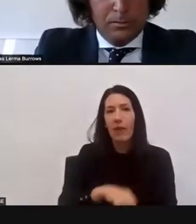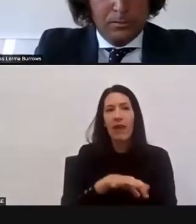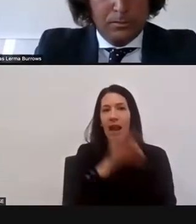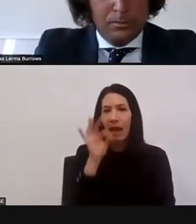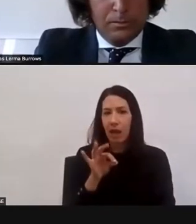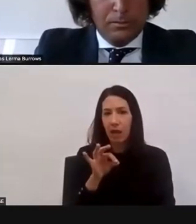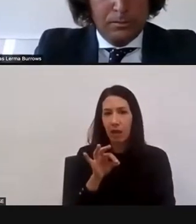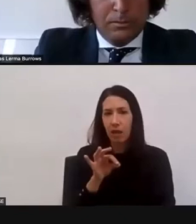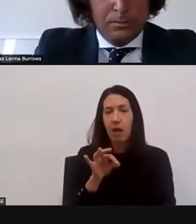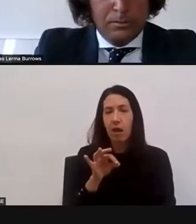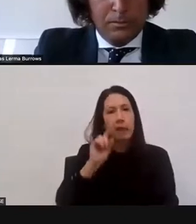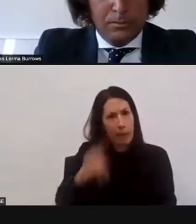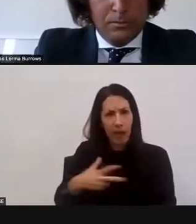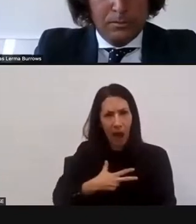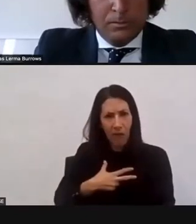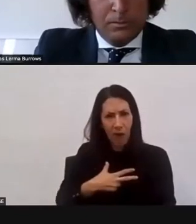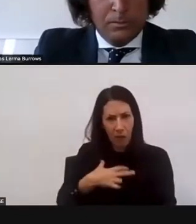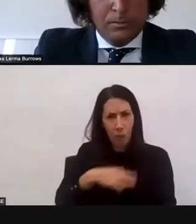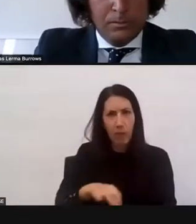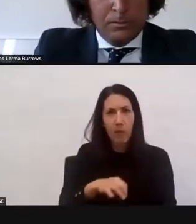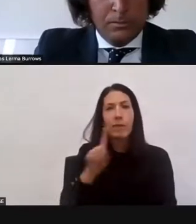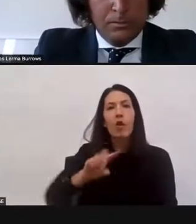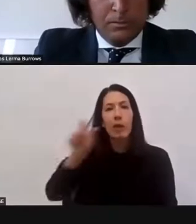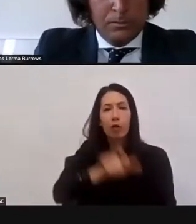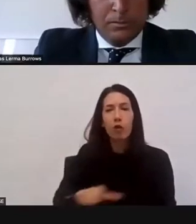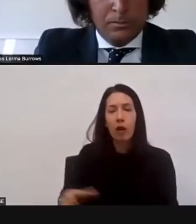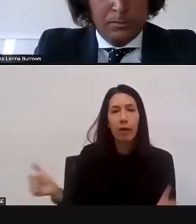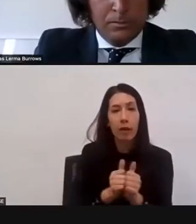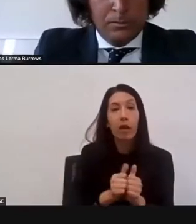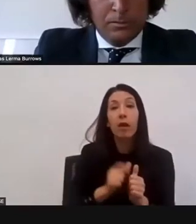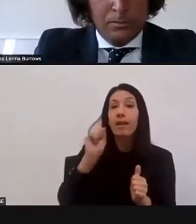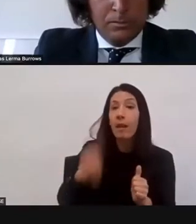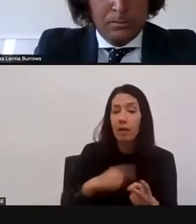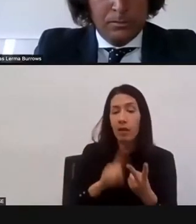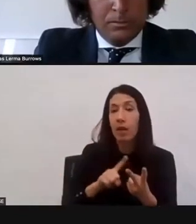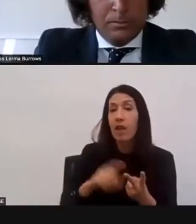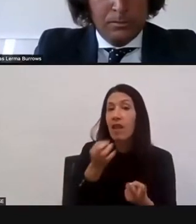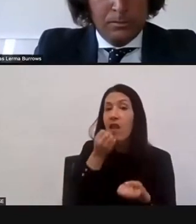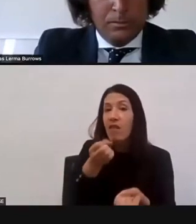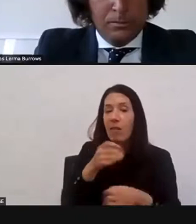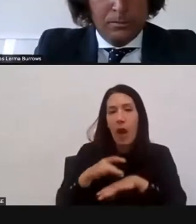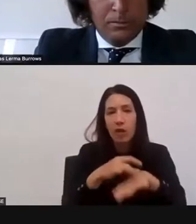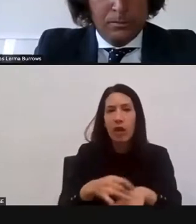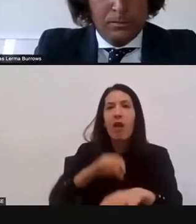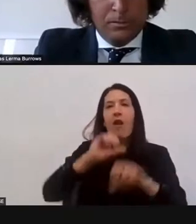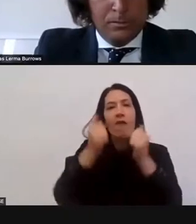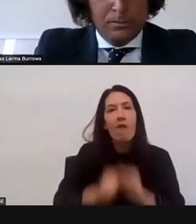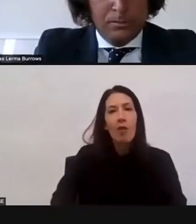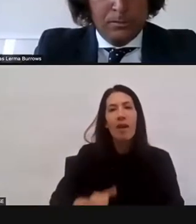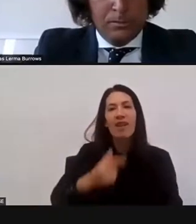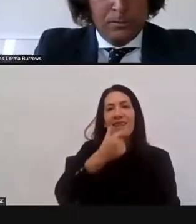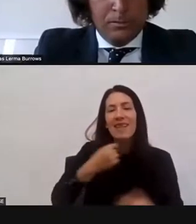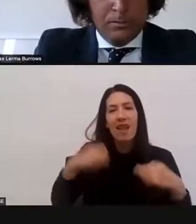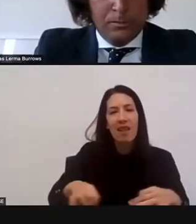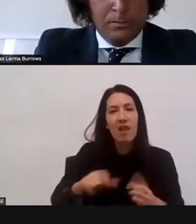asistencia letrada, por supuesto. Informar y orientar a las víctimas pues en términos sencillos, en un lenguaje claro y accesible.